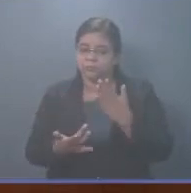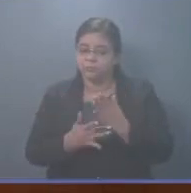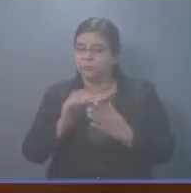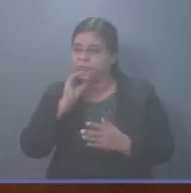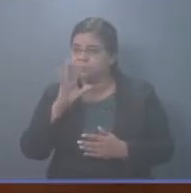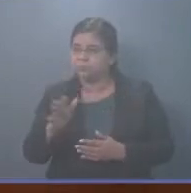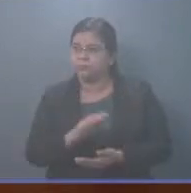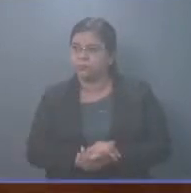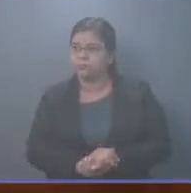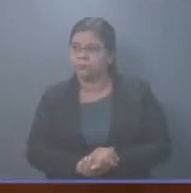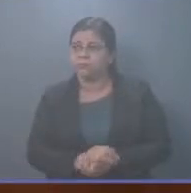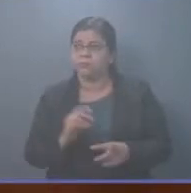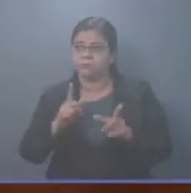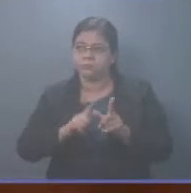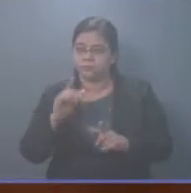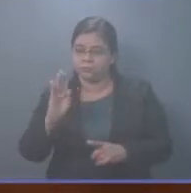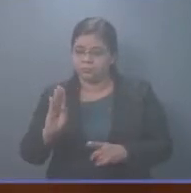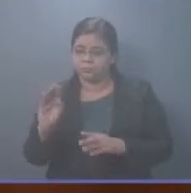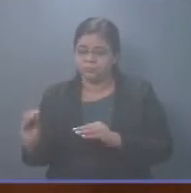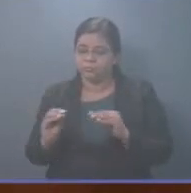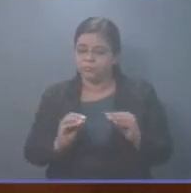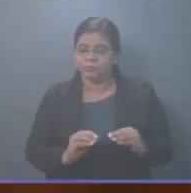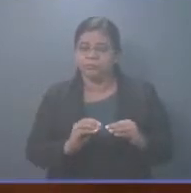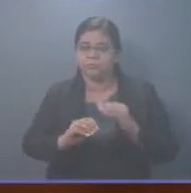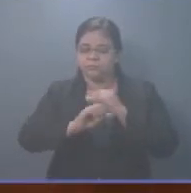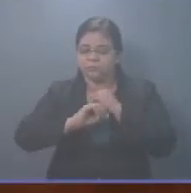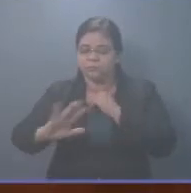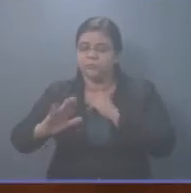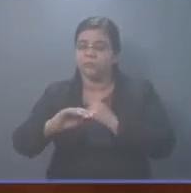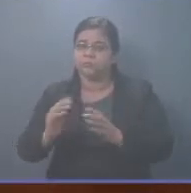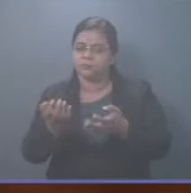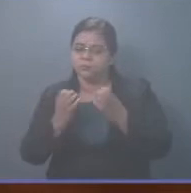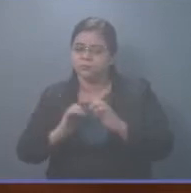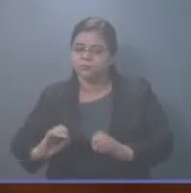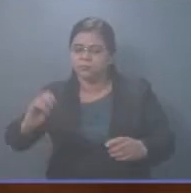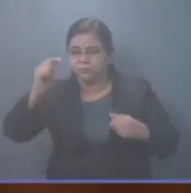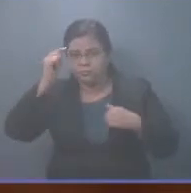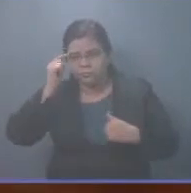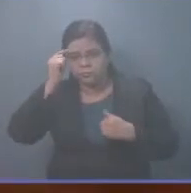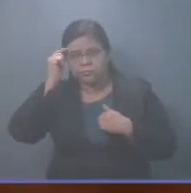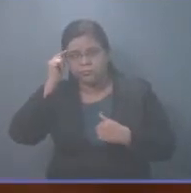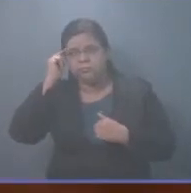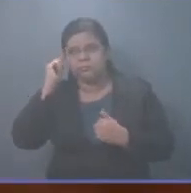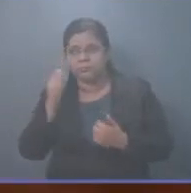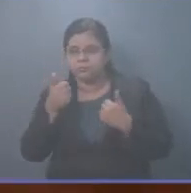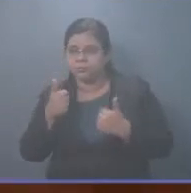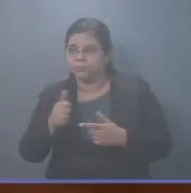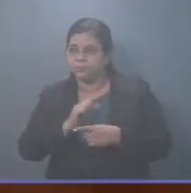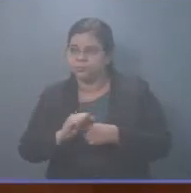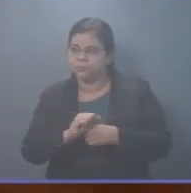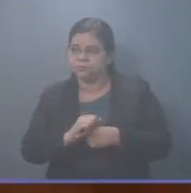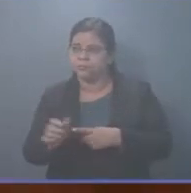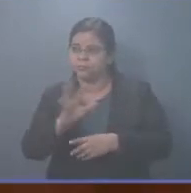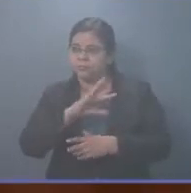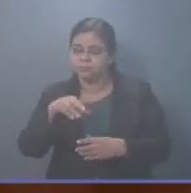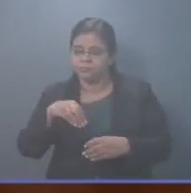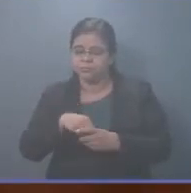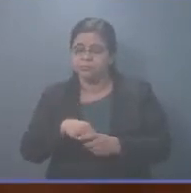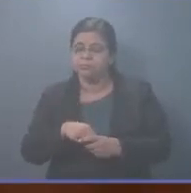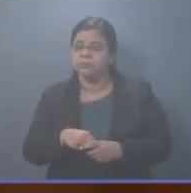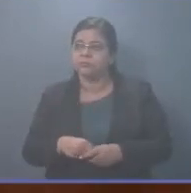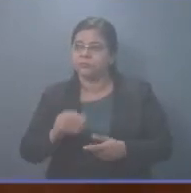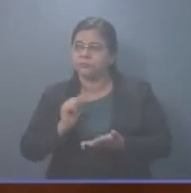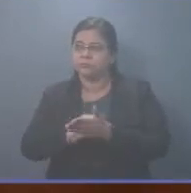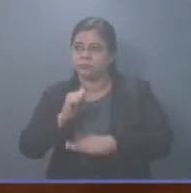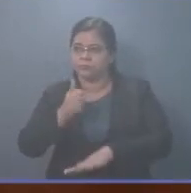siguiente. B. La ejecución de campañas y estrategias de sensibilización para el buen trato, incluyendo el establecimiento de